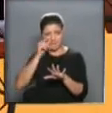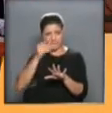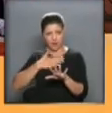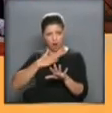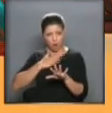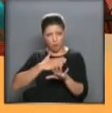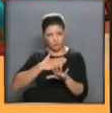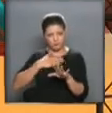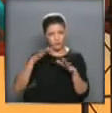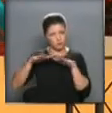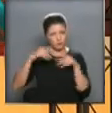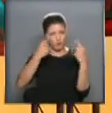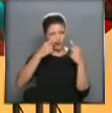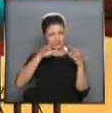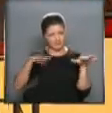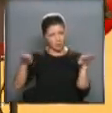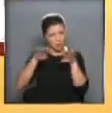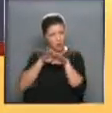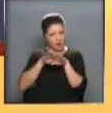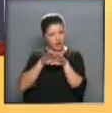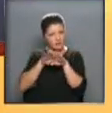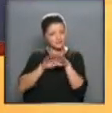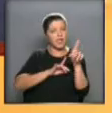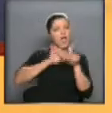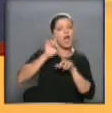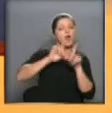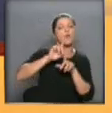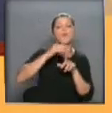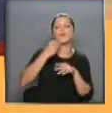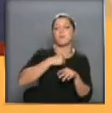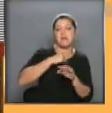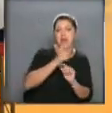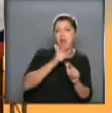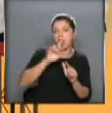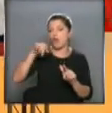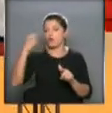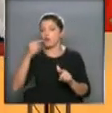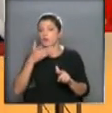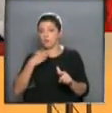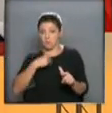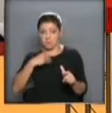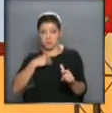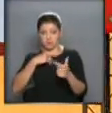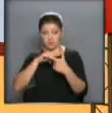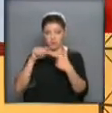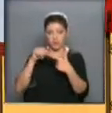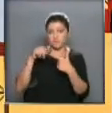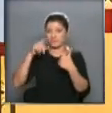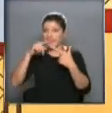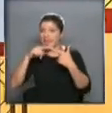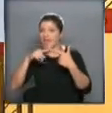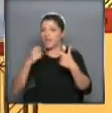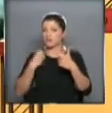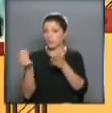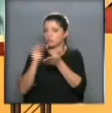los pibes, la antinomia ateos versus creyentes es tan popular como bosteros contra gallinas. ¿Ser creyente suma o es un descrédito frente a